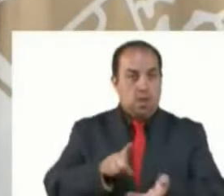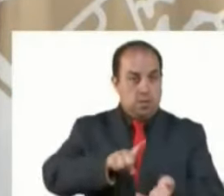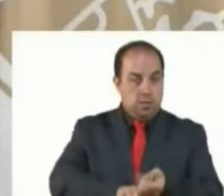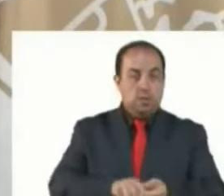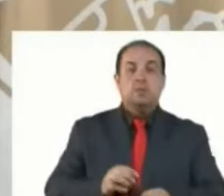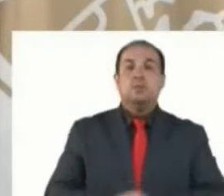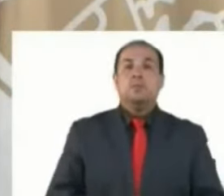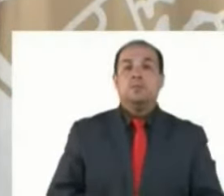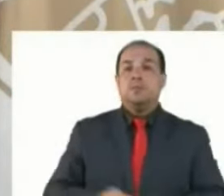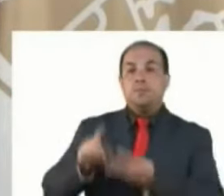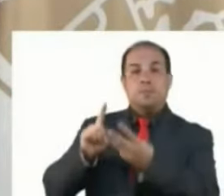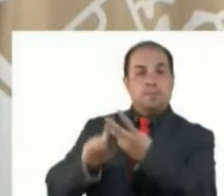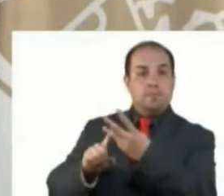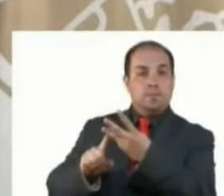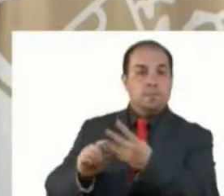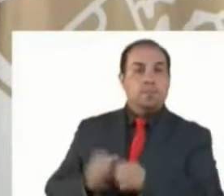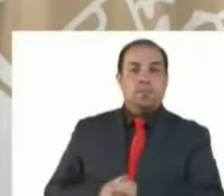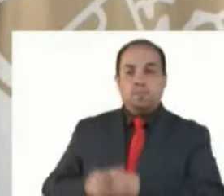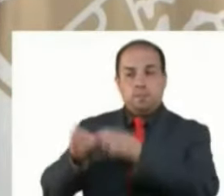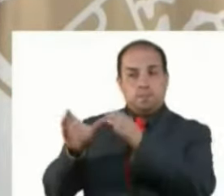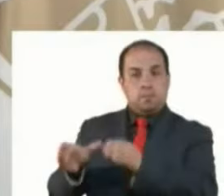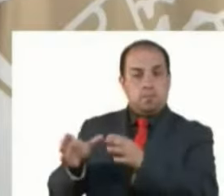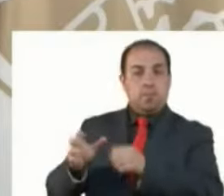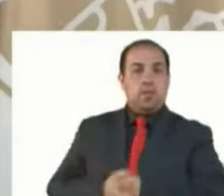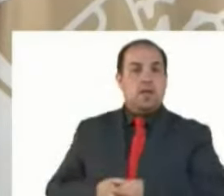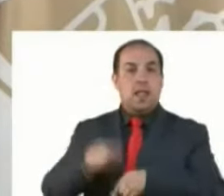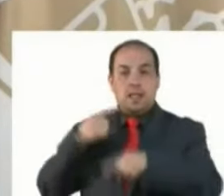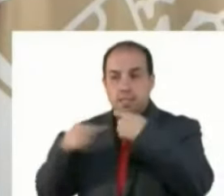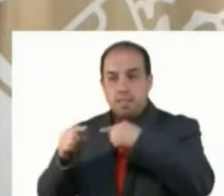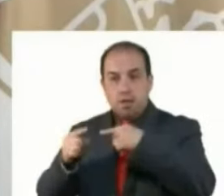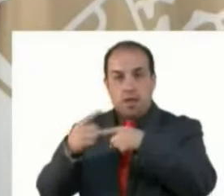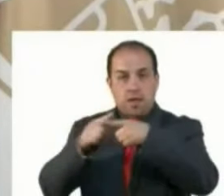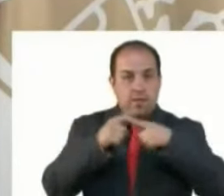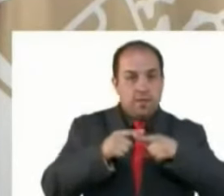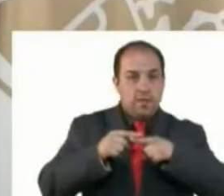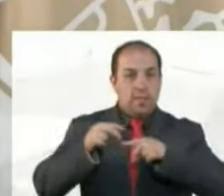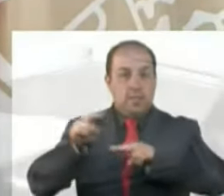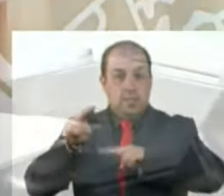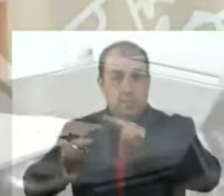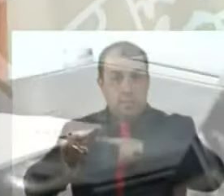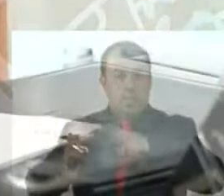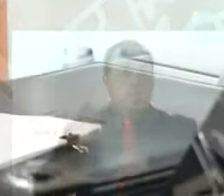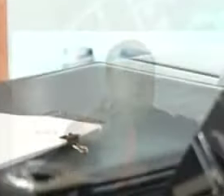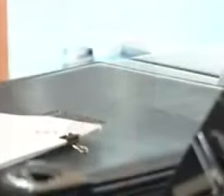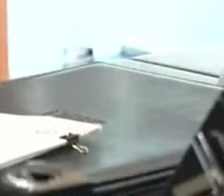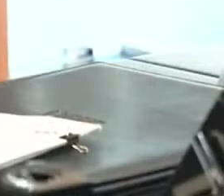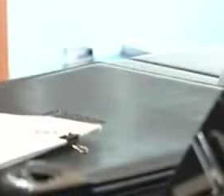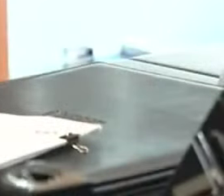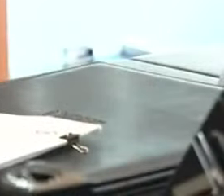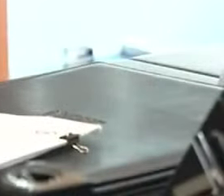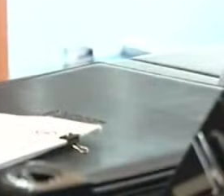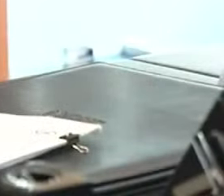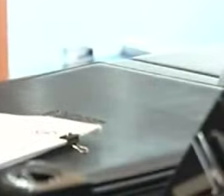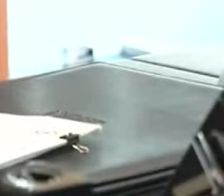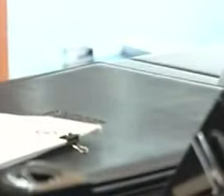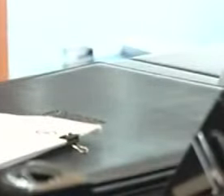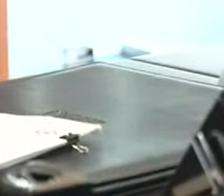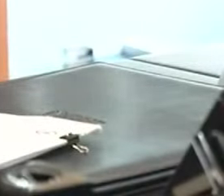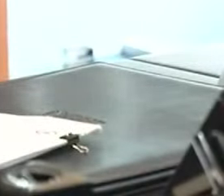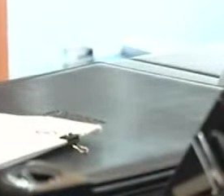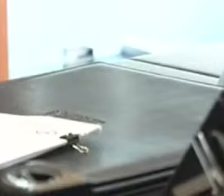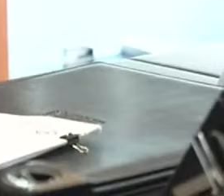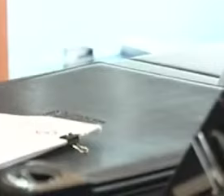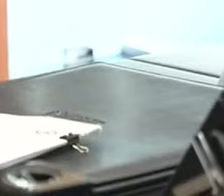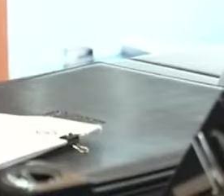la Ciudad de México pero Ricardo Monreal también empezó a decir que no descarta ir por la Ciudad de México y recordemos lo que le dice Kenia López